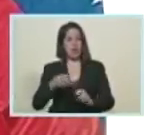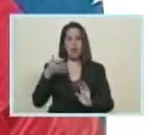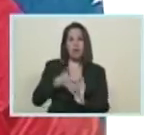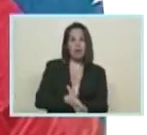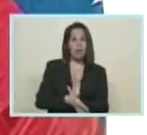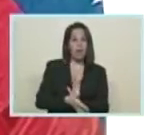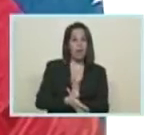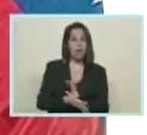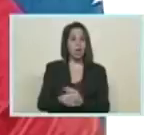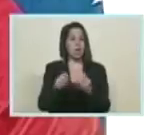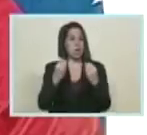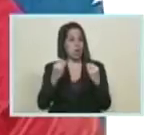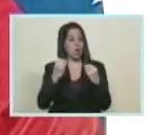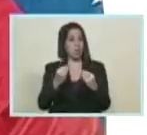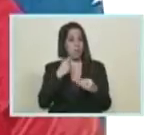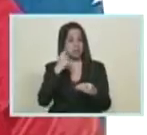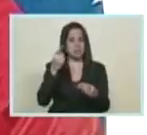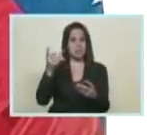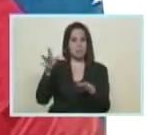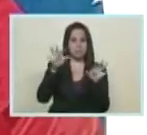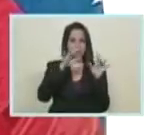dato y los empezaron a extorsionar.